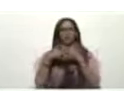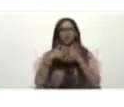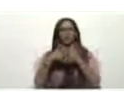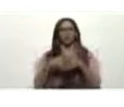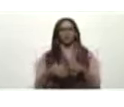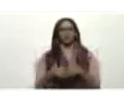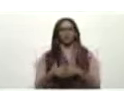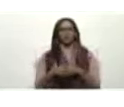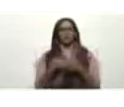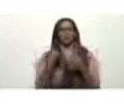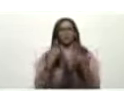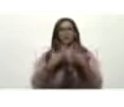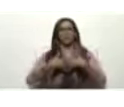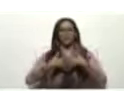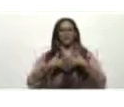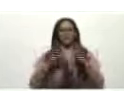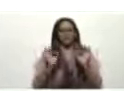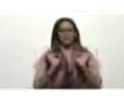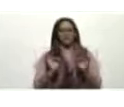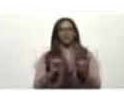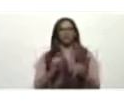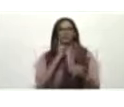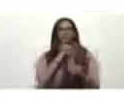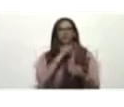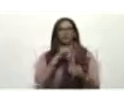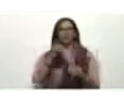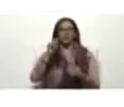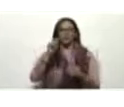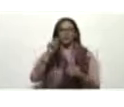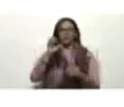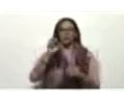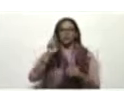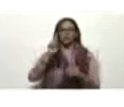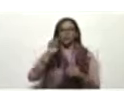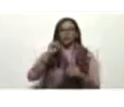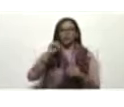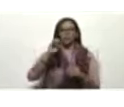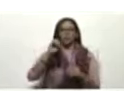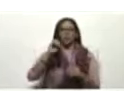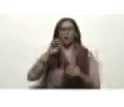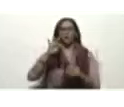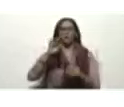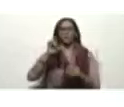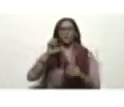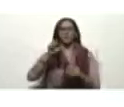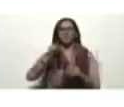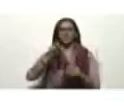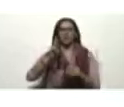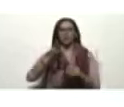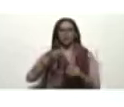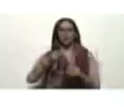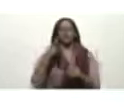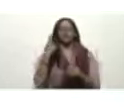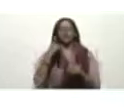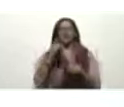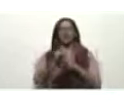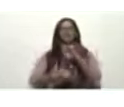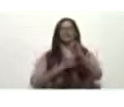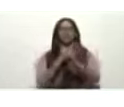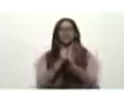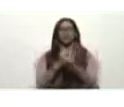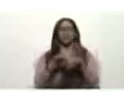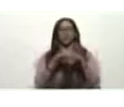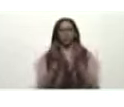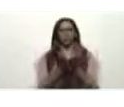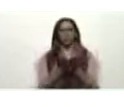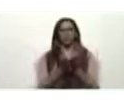Unidos y una empresa en particular que se denomina Thermo Fisher, una de las más grandes transnacionales científicas del mundo. El Sistema de